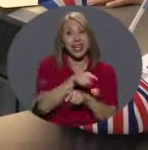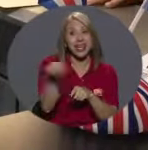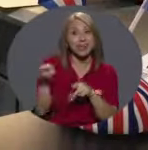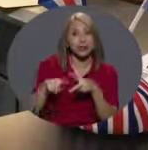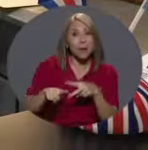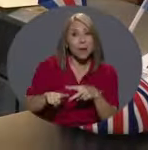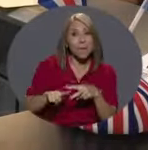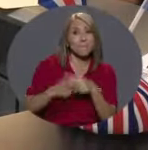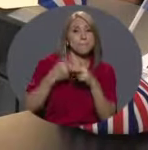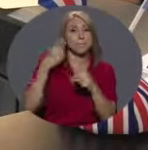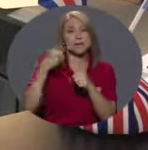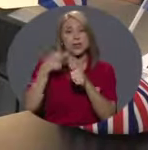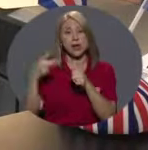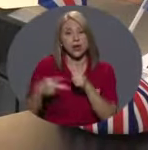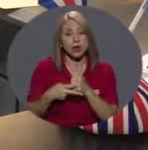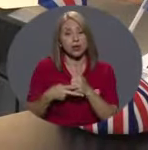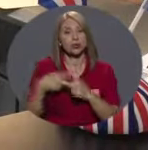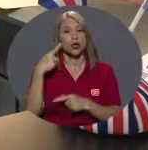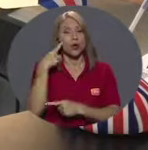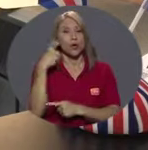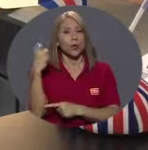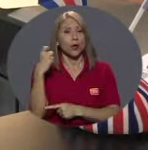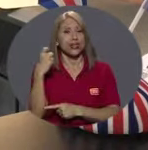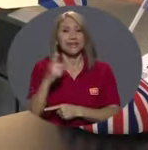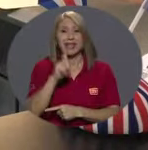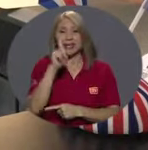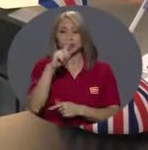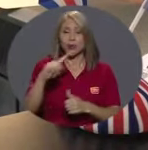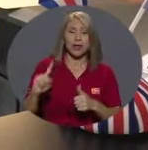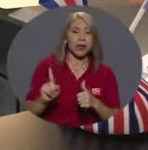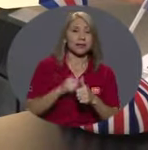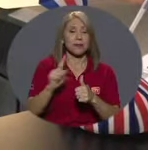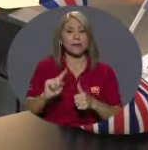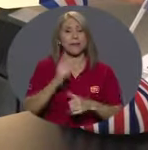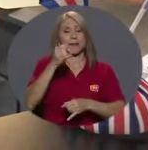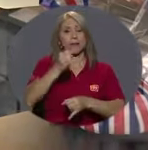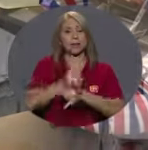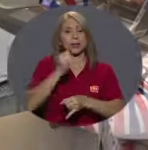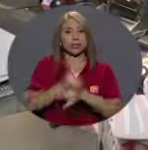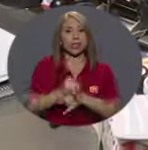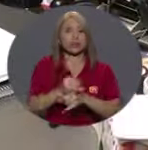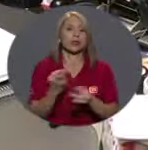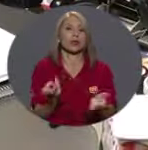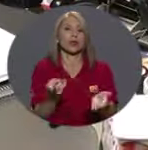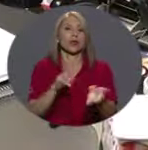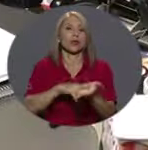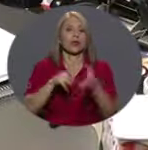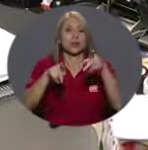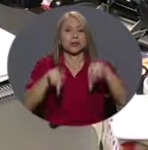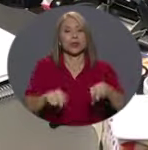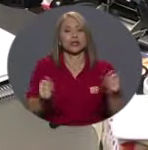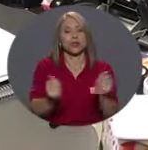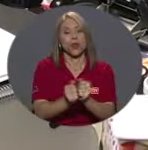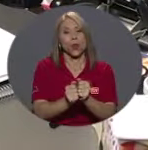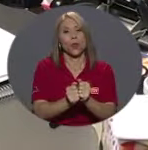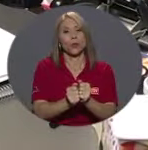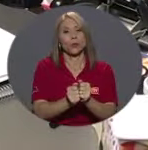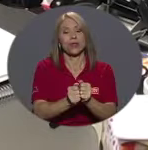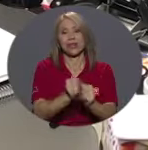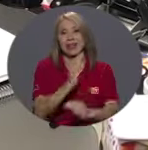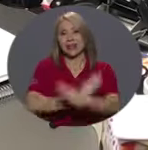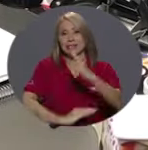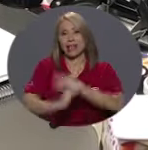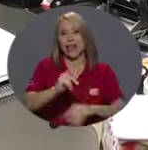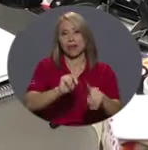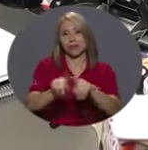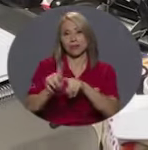inducción. También considero que son pioneros porque son una de las primeras instituciones en contratar personas